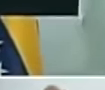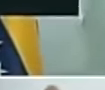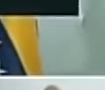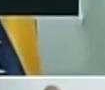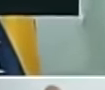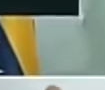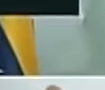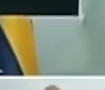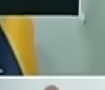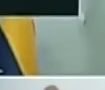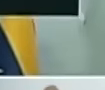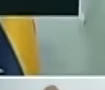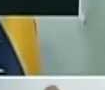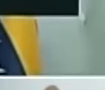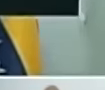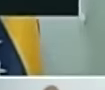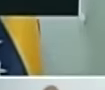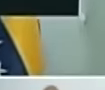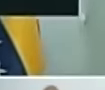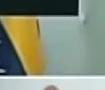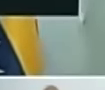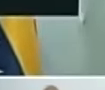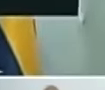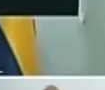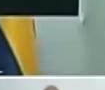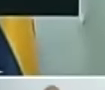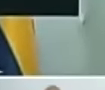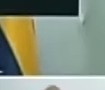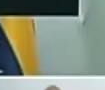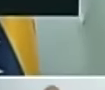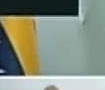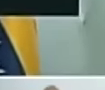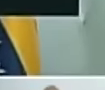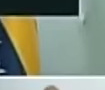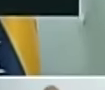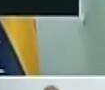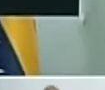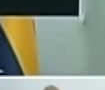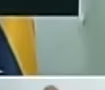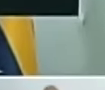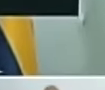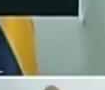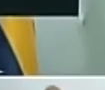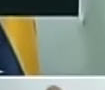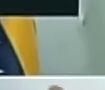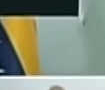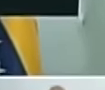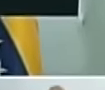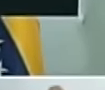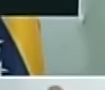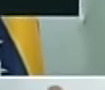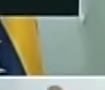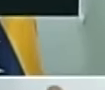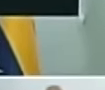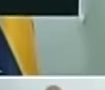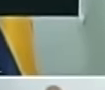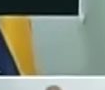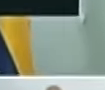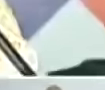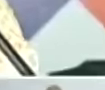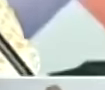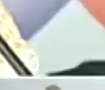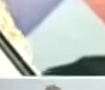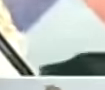7 transformaciones necesarias escritas de puño y letra por el pueblo de Venezuela. Este es mi plan